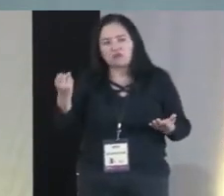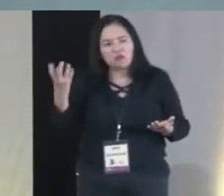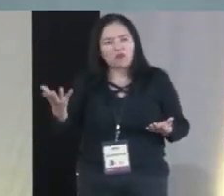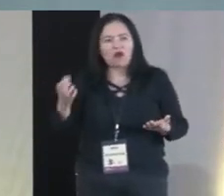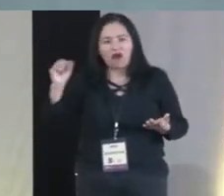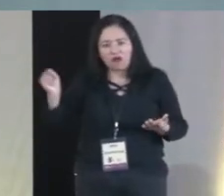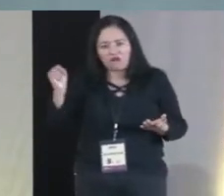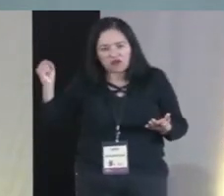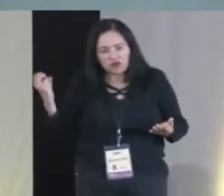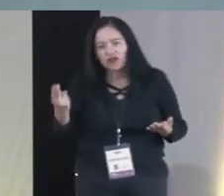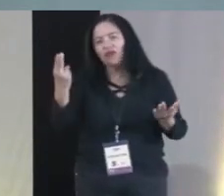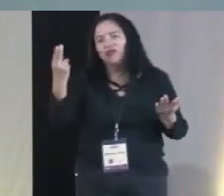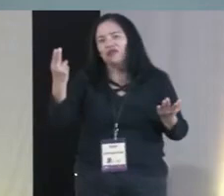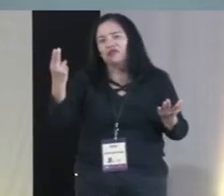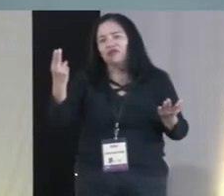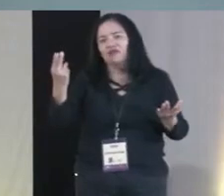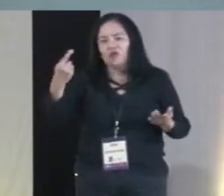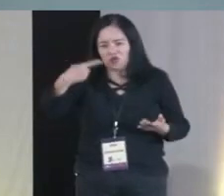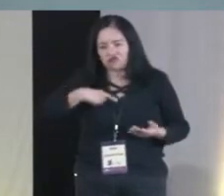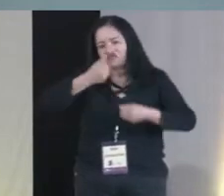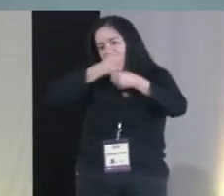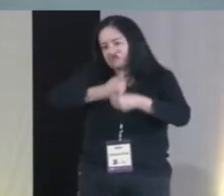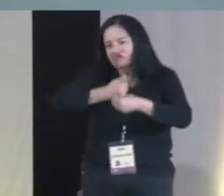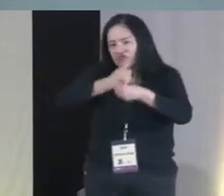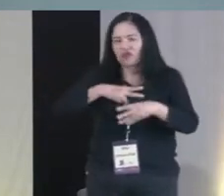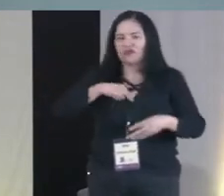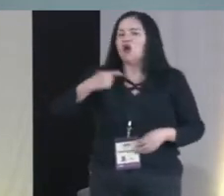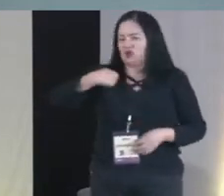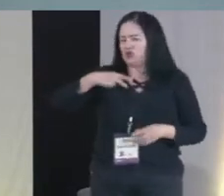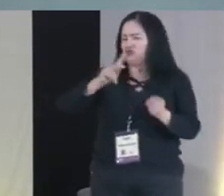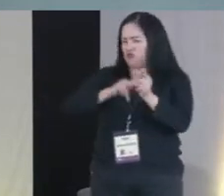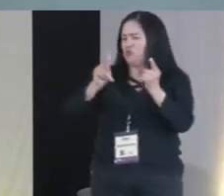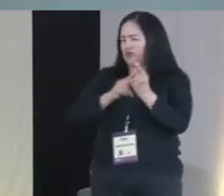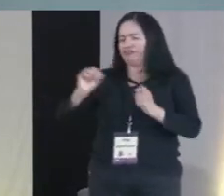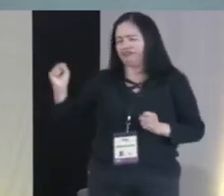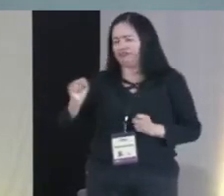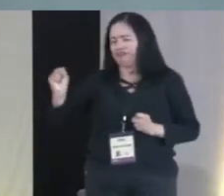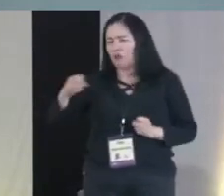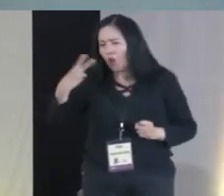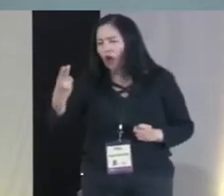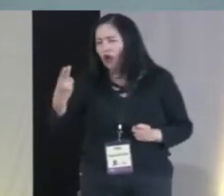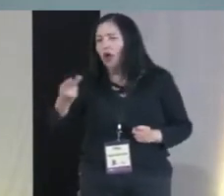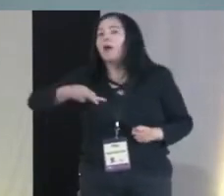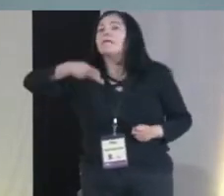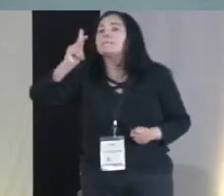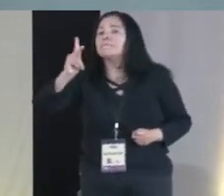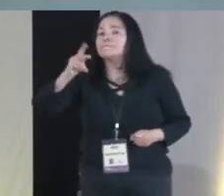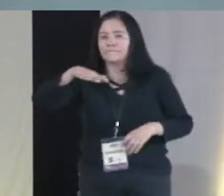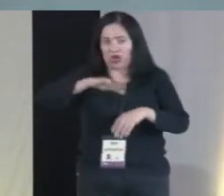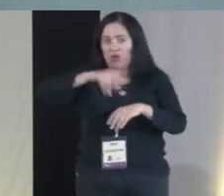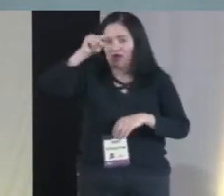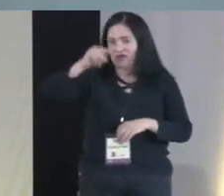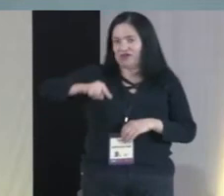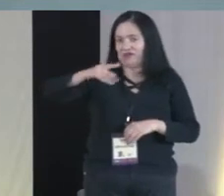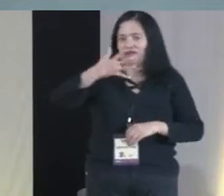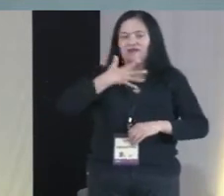Nos habríamos ahorrado muchísimo sufrimiento. Somos un país de poca madre, pero tendríamos un